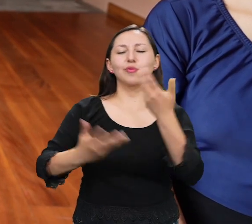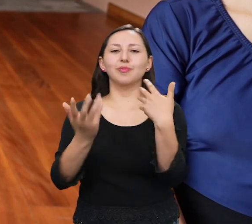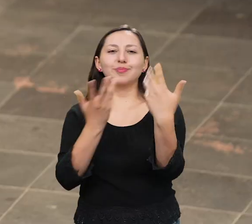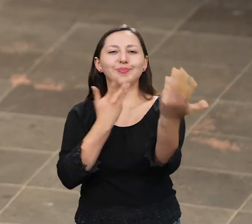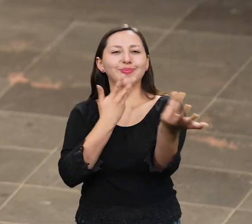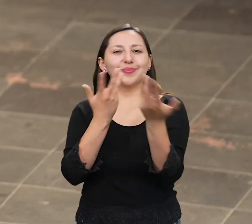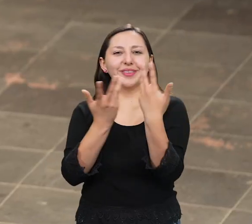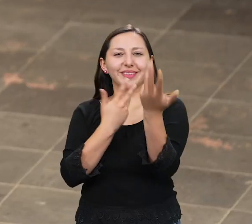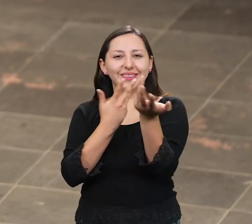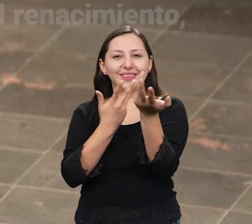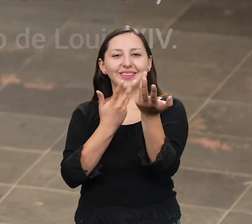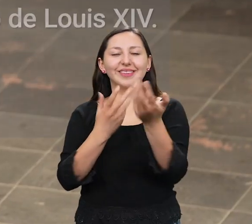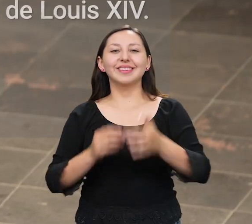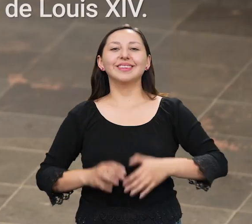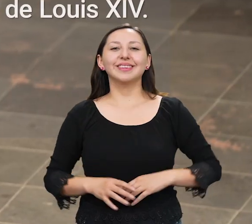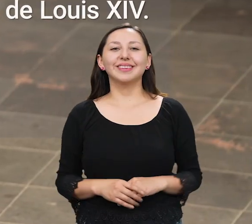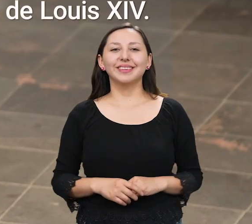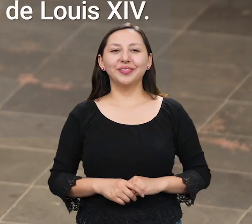mejor manera.